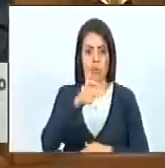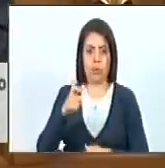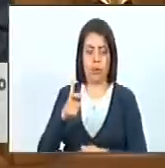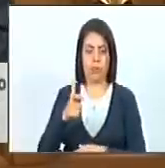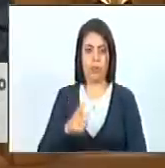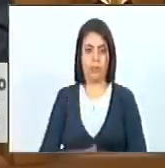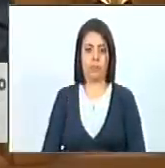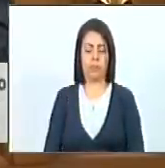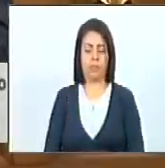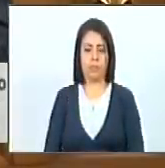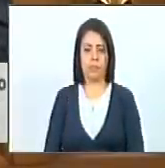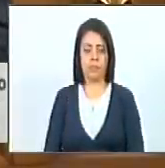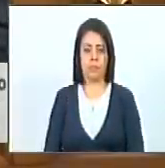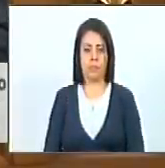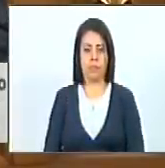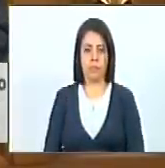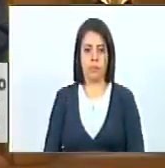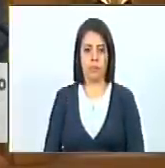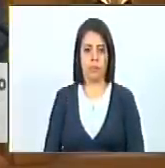general.